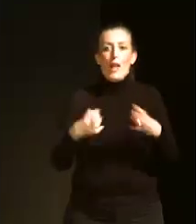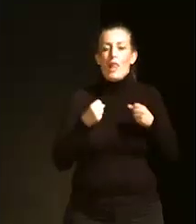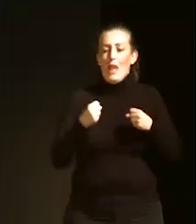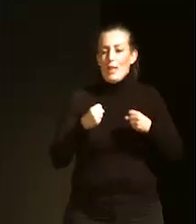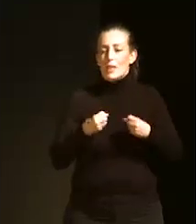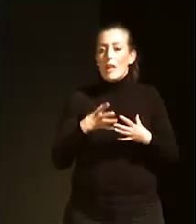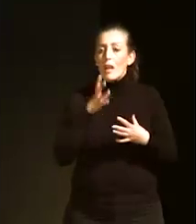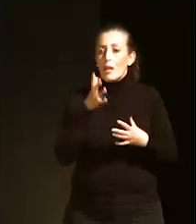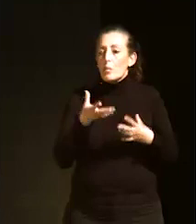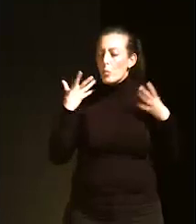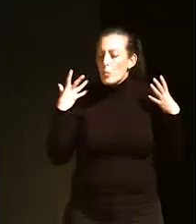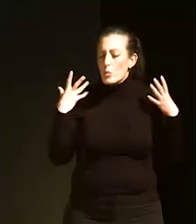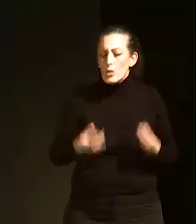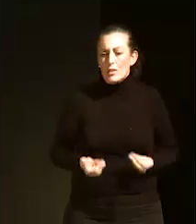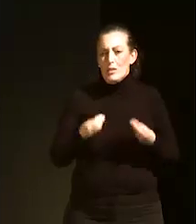mucho